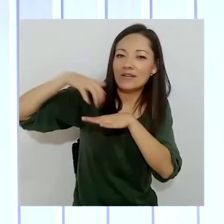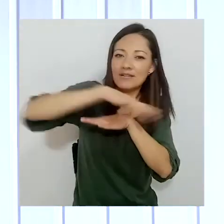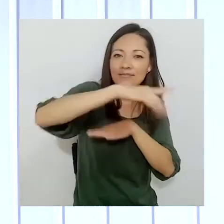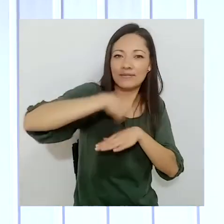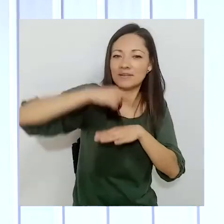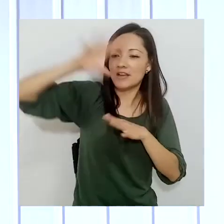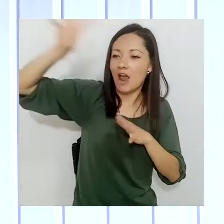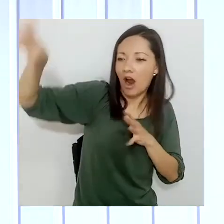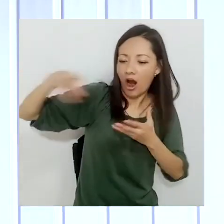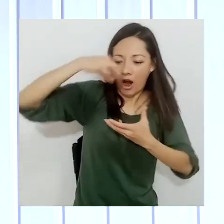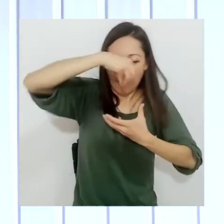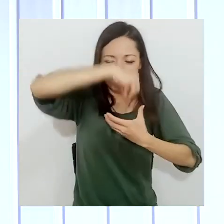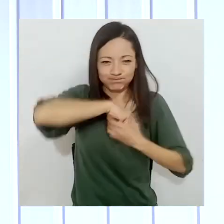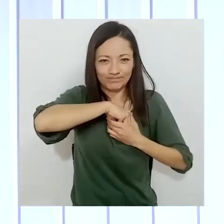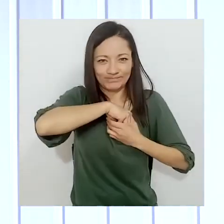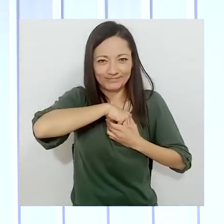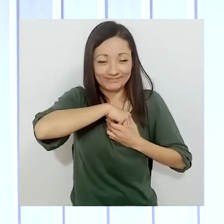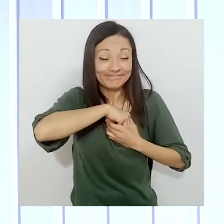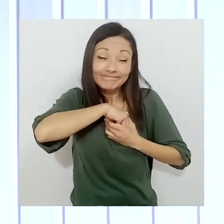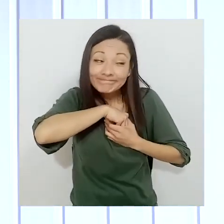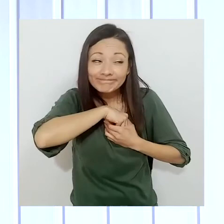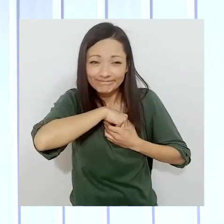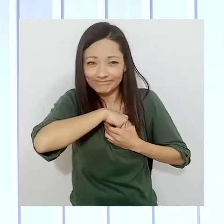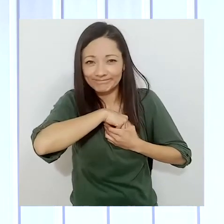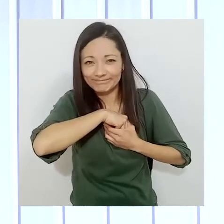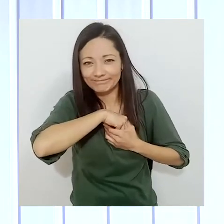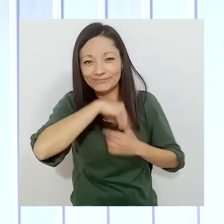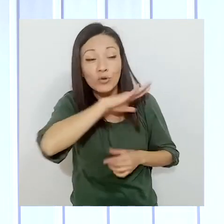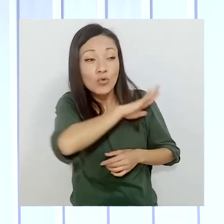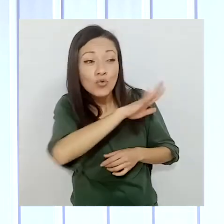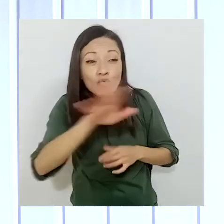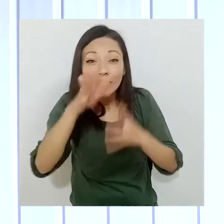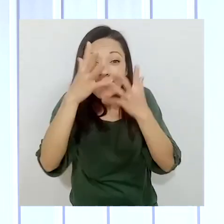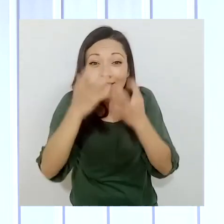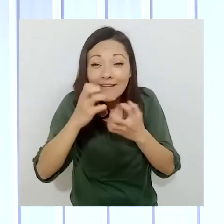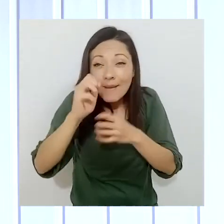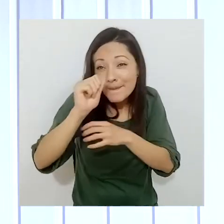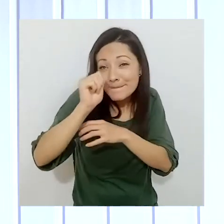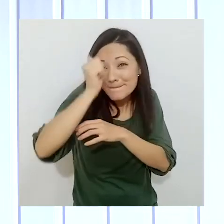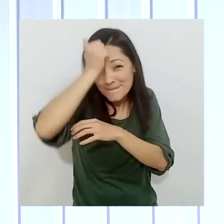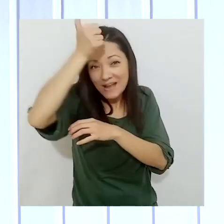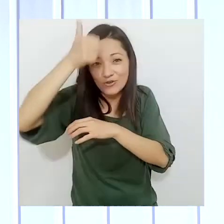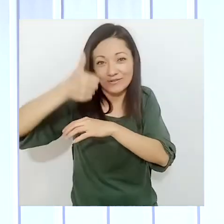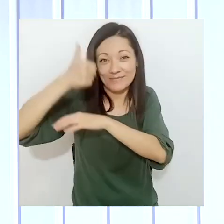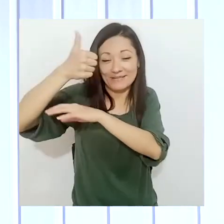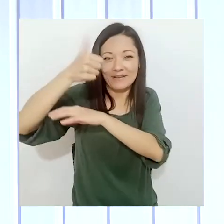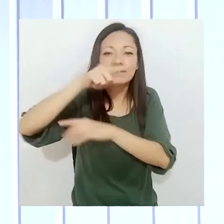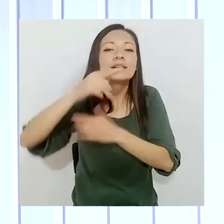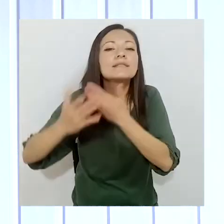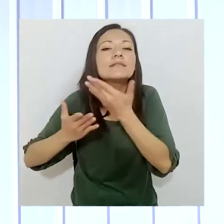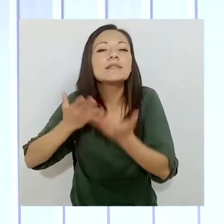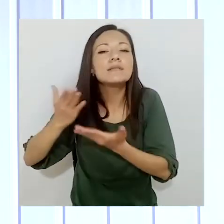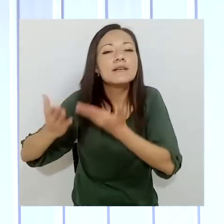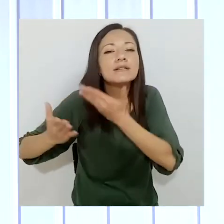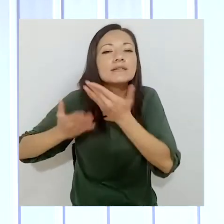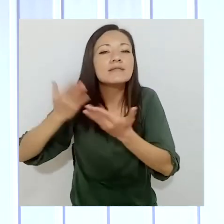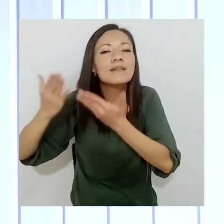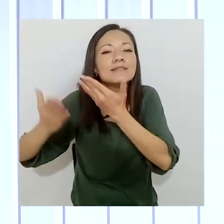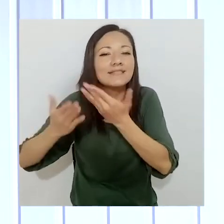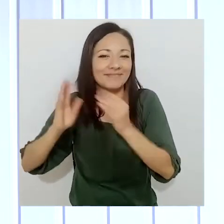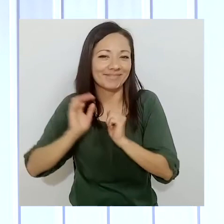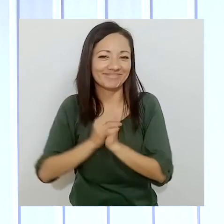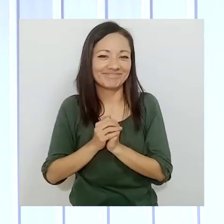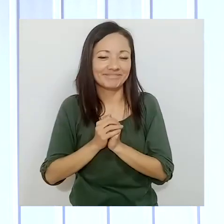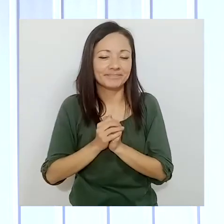¿Usted quiere ser el mayor? Sirva en el camino, no se preocupe. Sirva en el camino. Padre Celestial, nosotros te damos